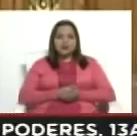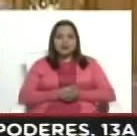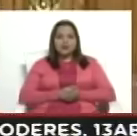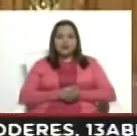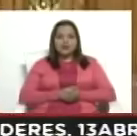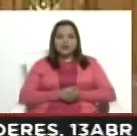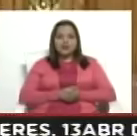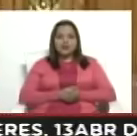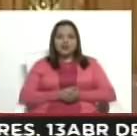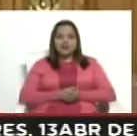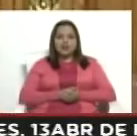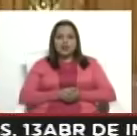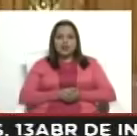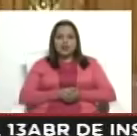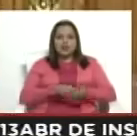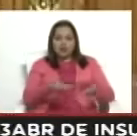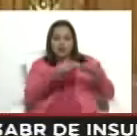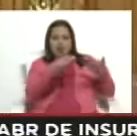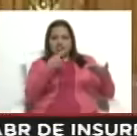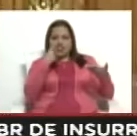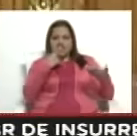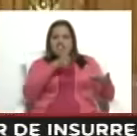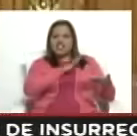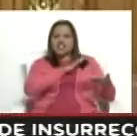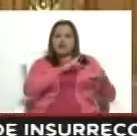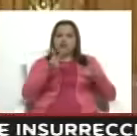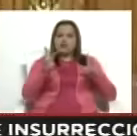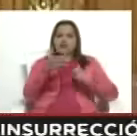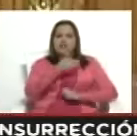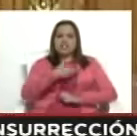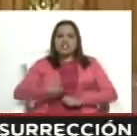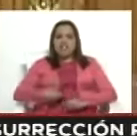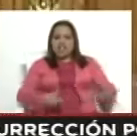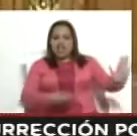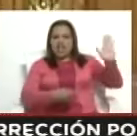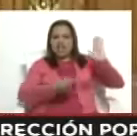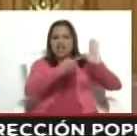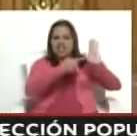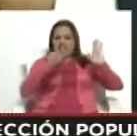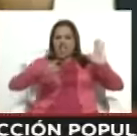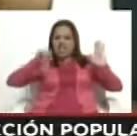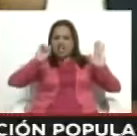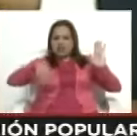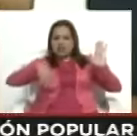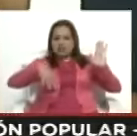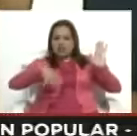con una cosita así, dijo, tenemos nuevo presidente, aquí está la renuncia, y la mostró así de lejos.